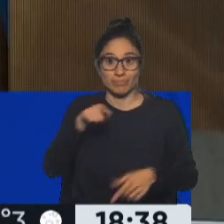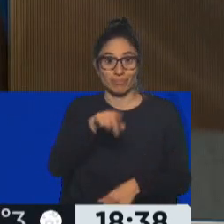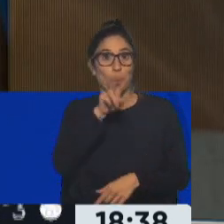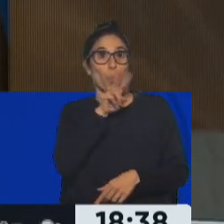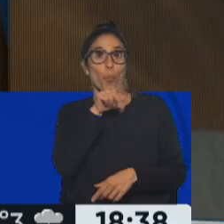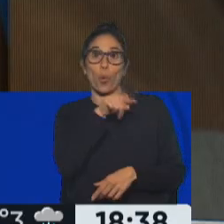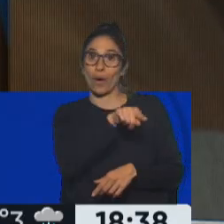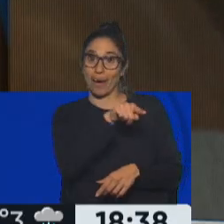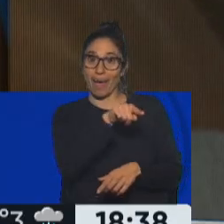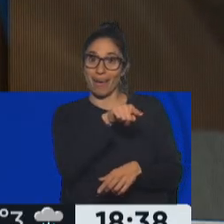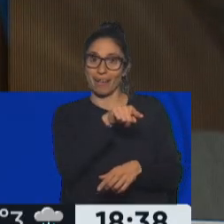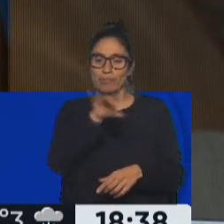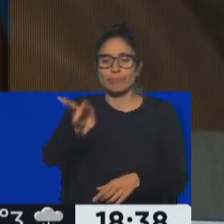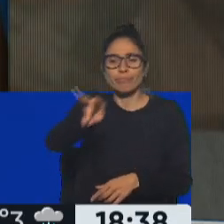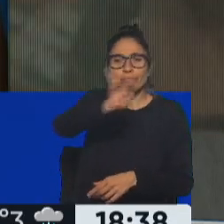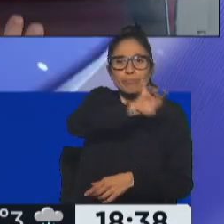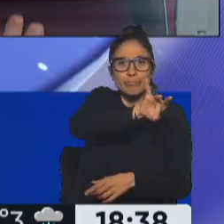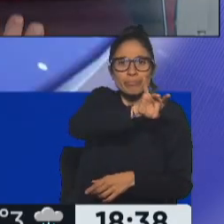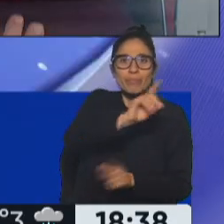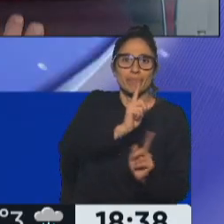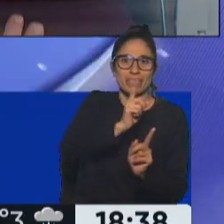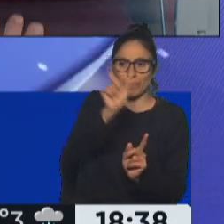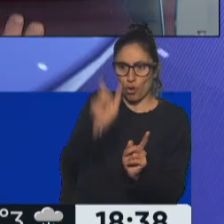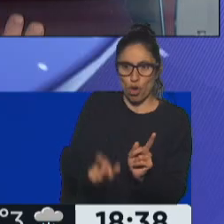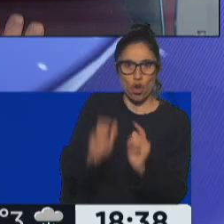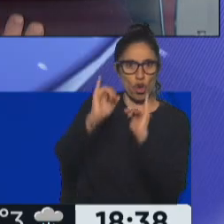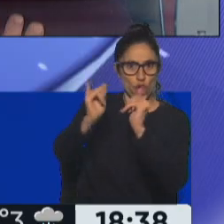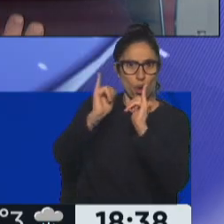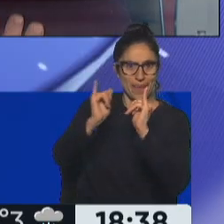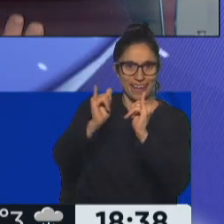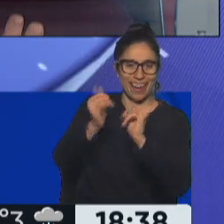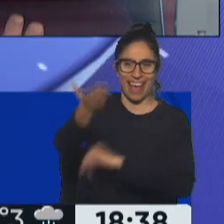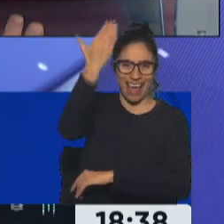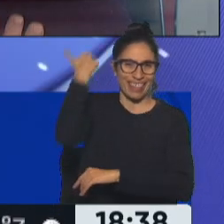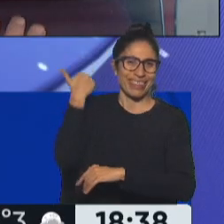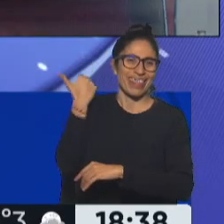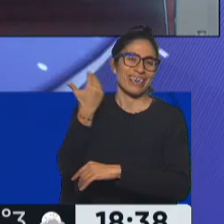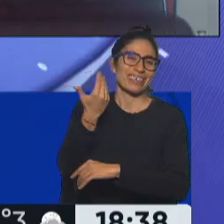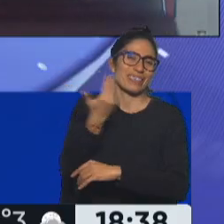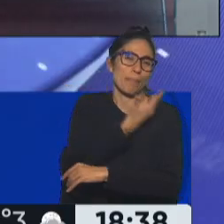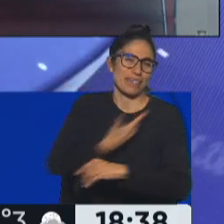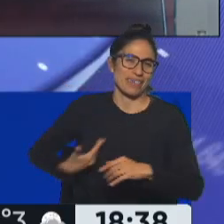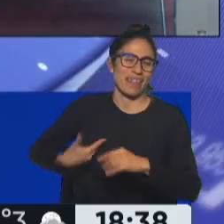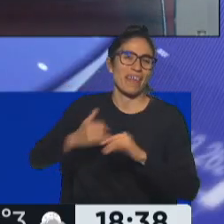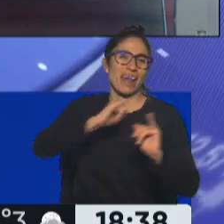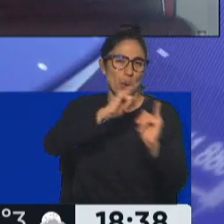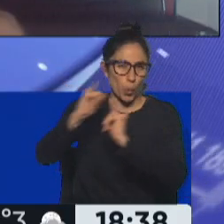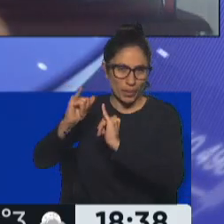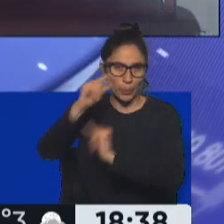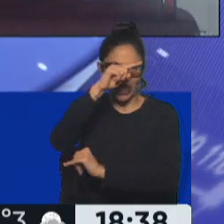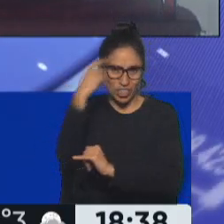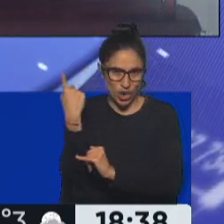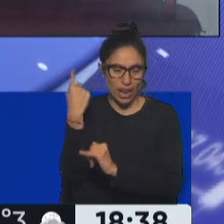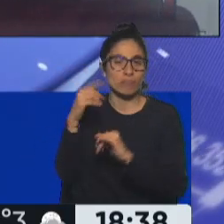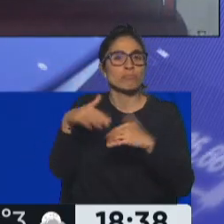este joven que fue presidente de las Juventudes del Frente Nacional, como una figura, digamos,